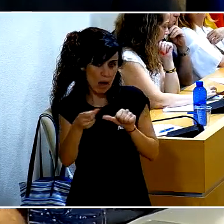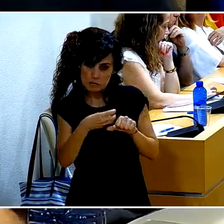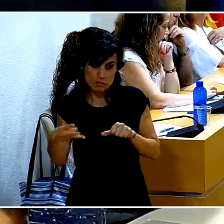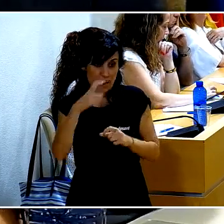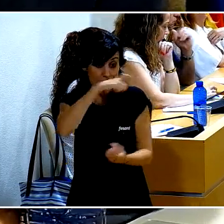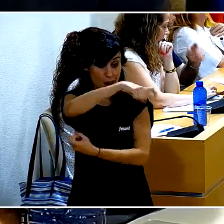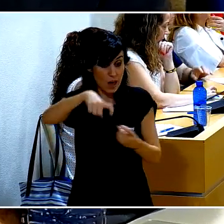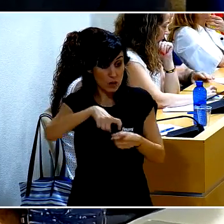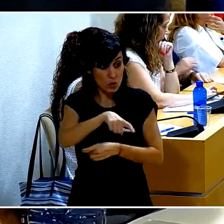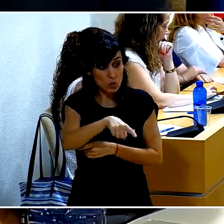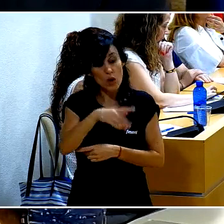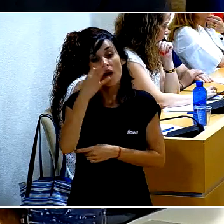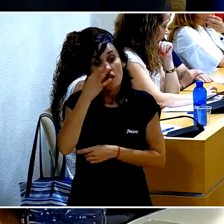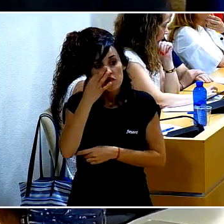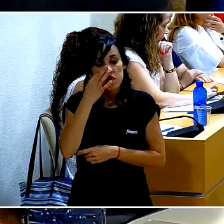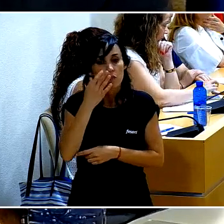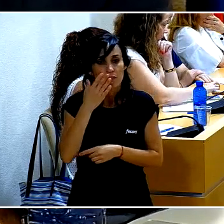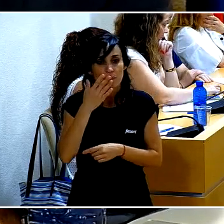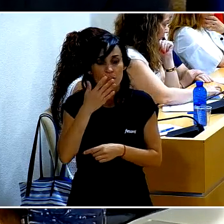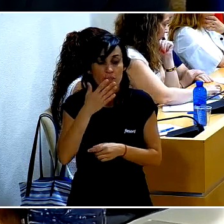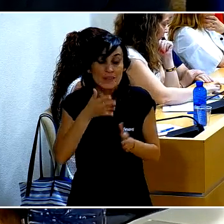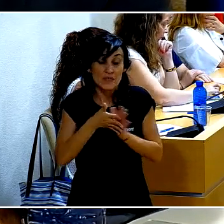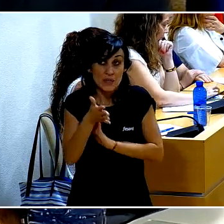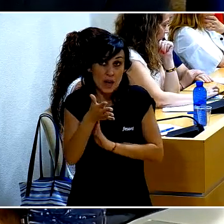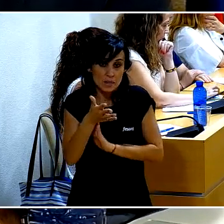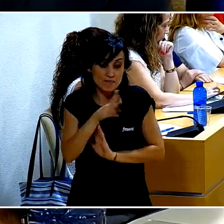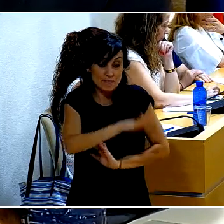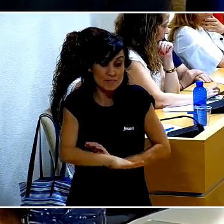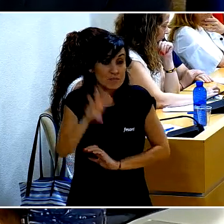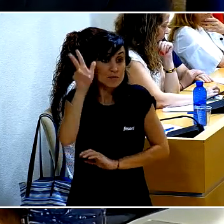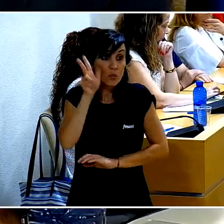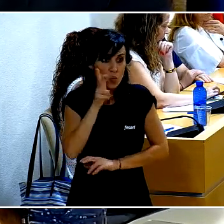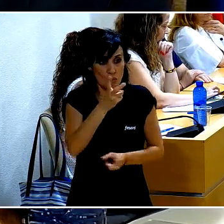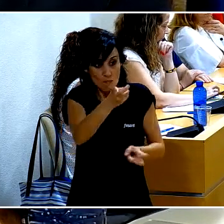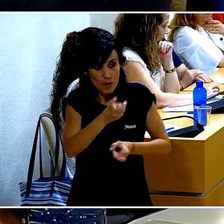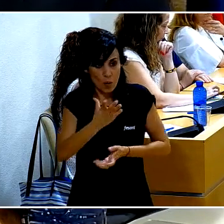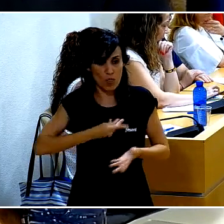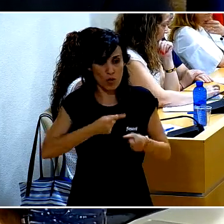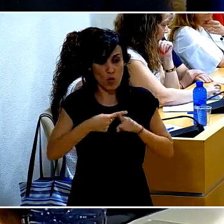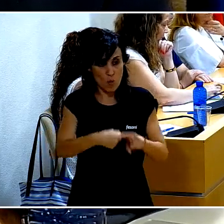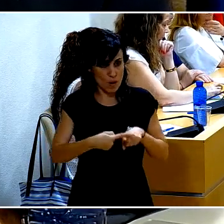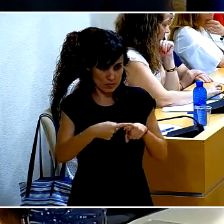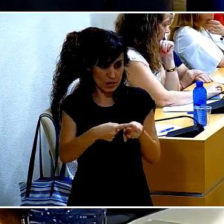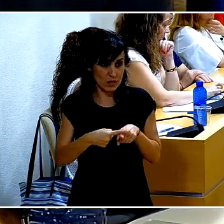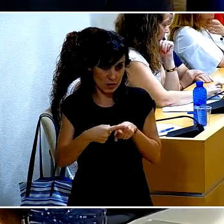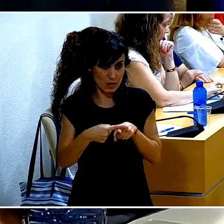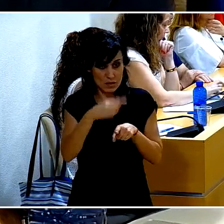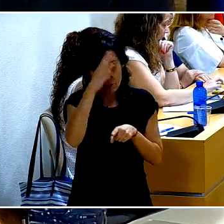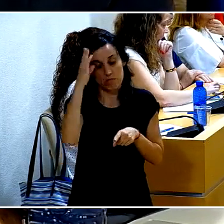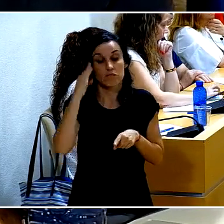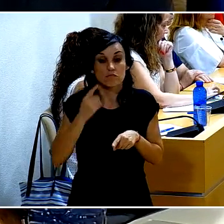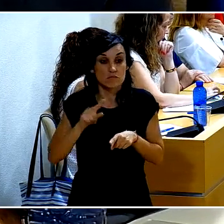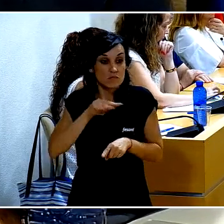año, que afectan a unos pocos privilegiados que pueden venir a compartir con nosotros pues lo que nosotros vivimos